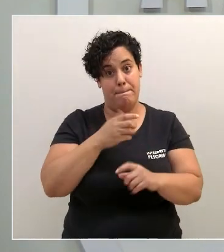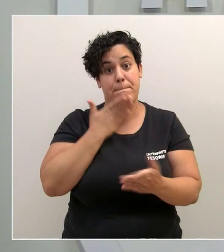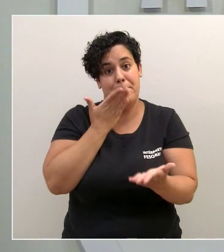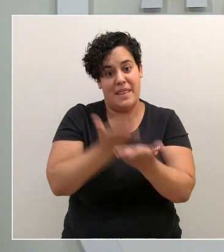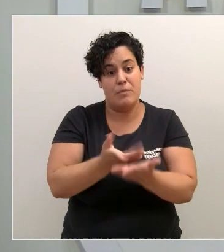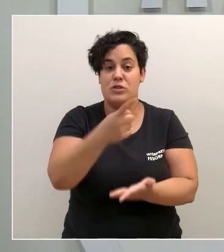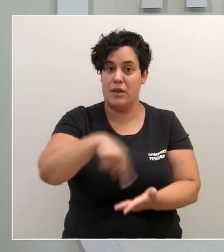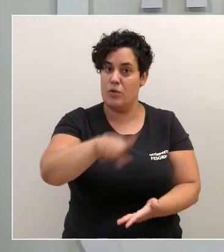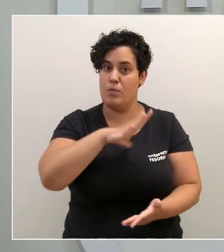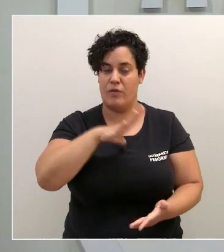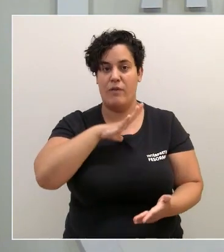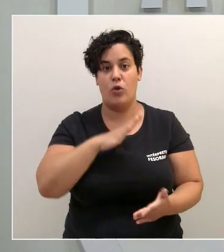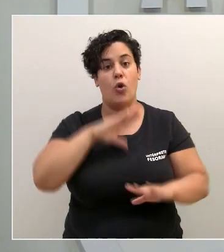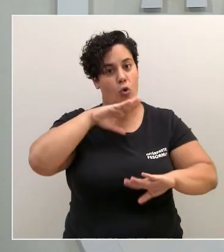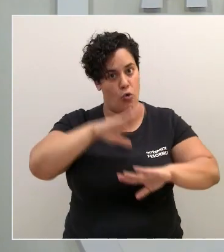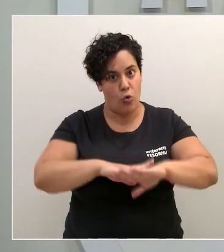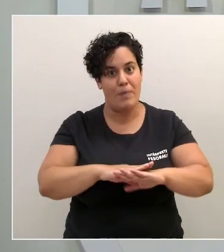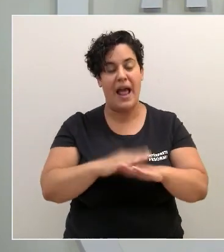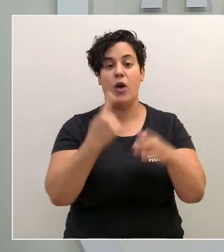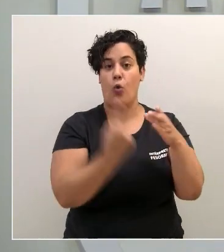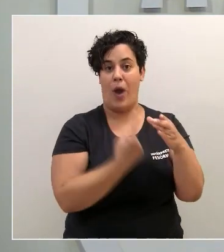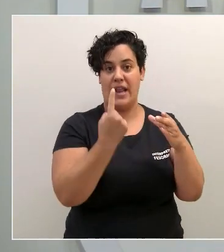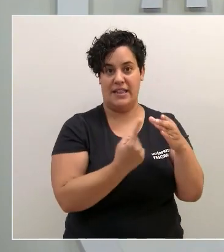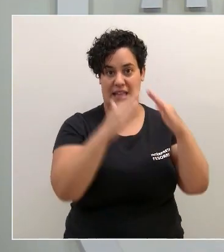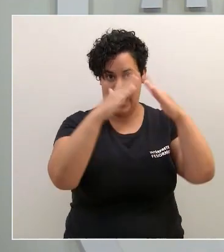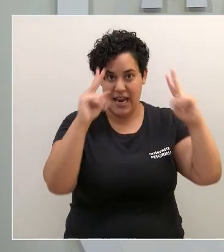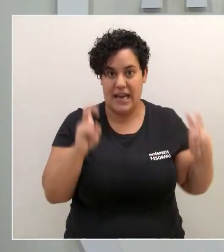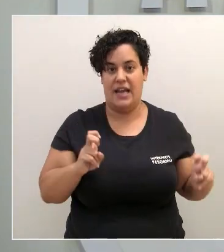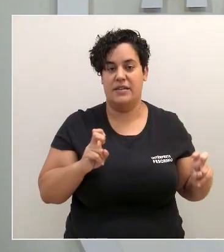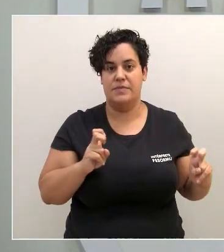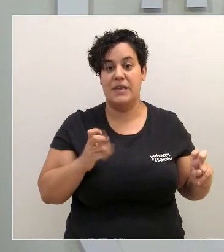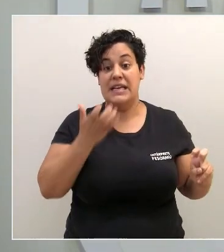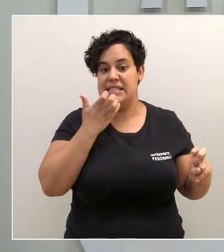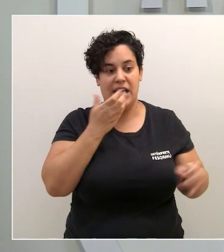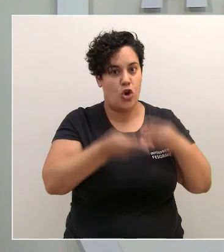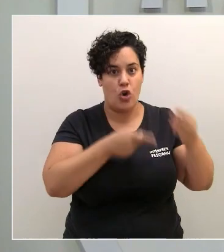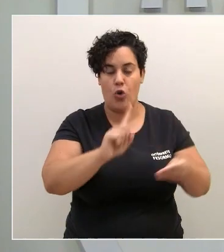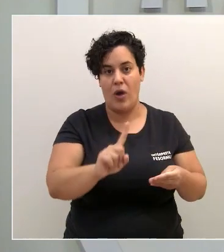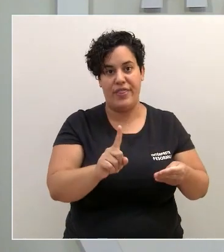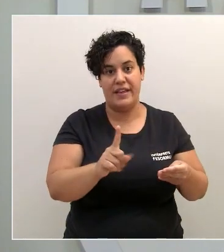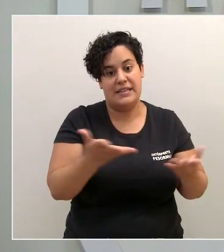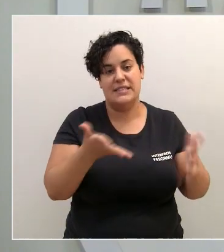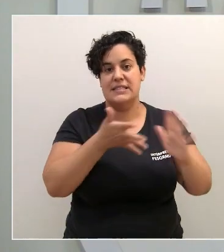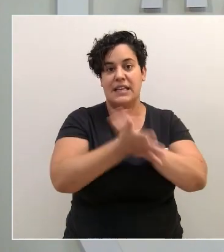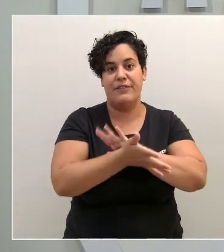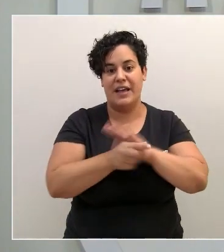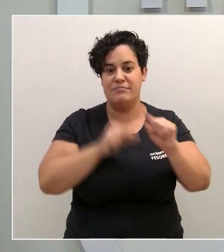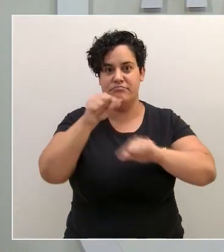cumplan, sean responsables y cumplan su cuarentena, porque indudablemente el no hacerlo pues, puede originar